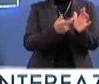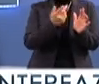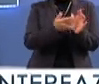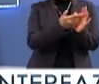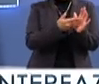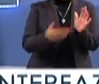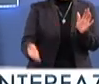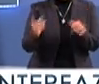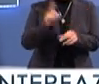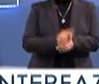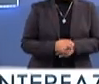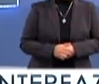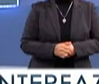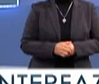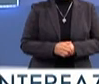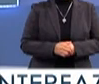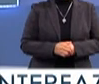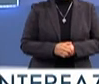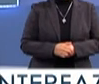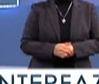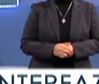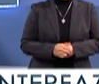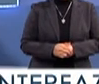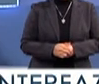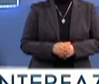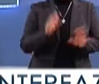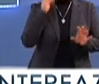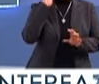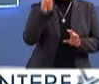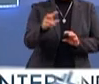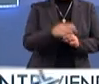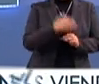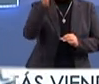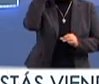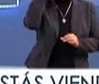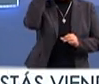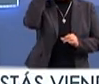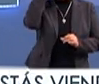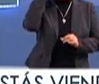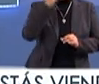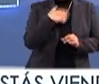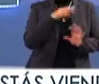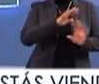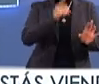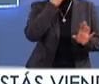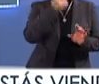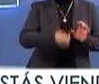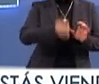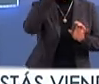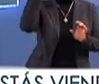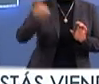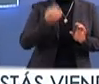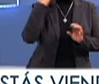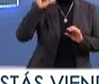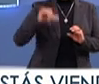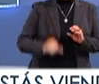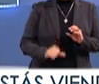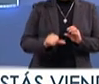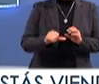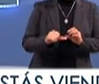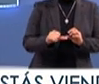últimos días, en las últimas encuestas. Así que vamos a ver, vamos a conocer, por cierto Andrés Manuel ya dio su primera conferencia